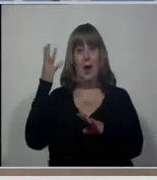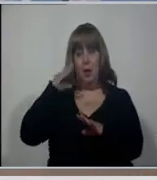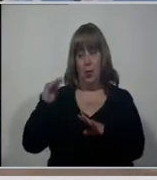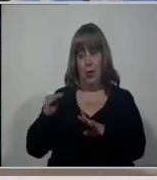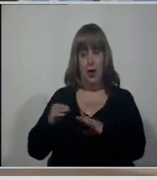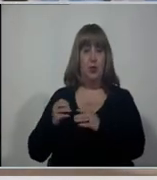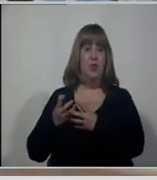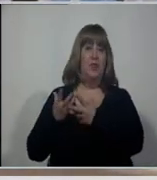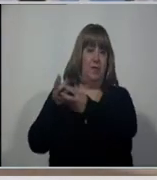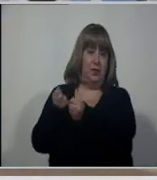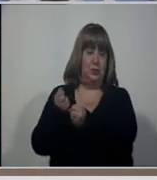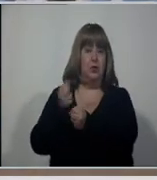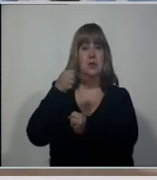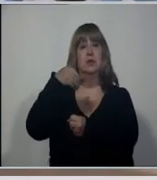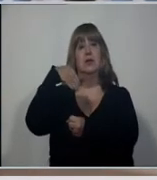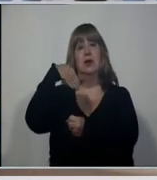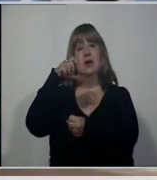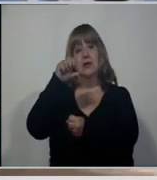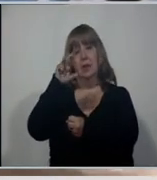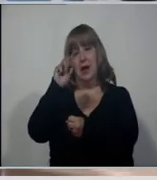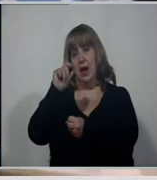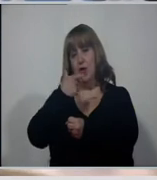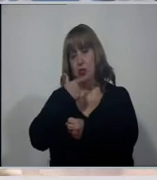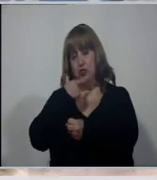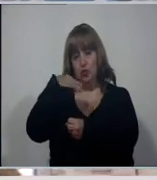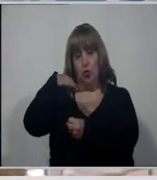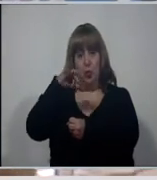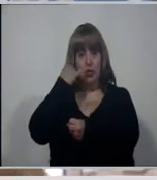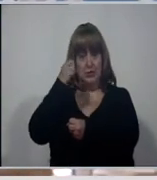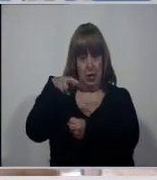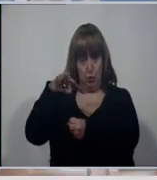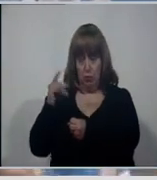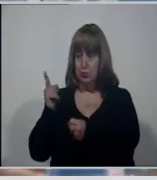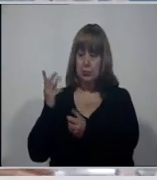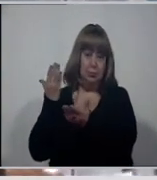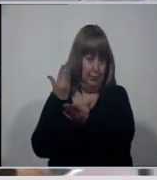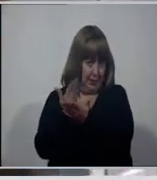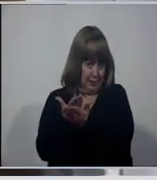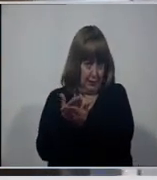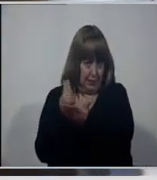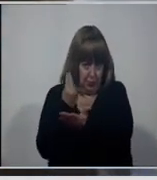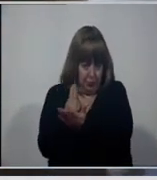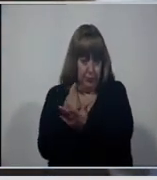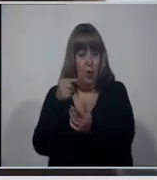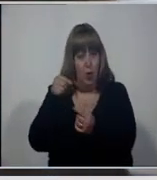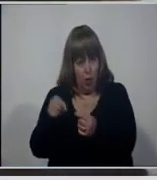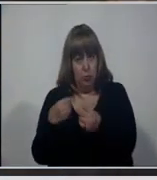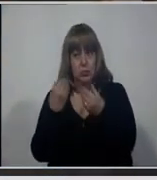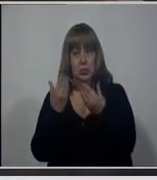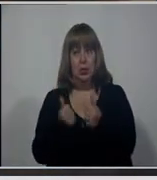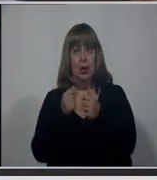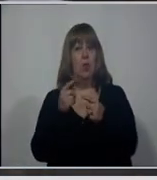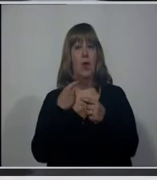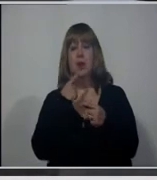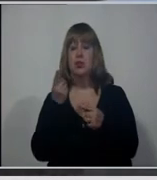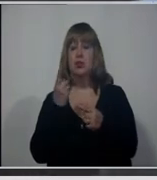su nombre es carlos moyano le vamos a preguntar primero y principal sobre esta presentación que tienen que realizar en el día de hoy bueno